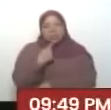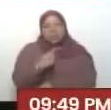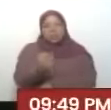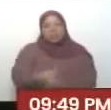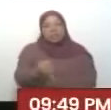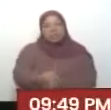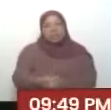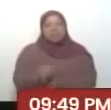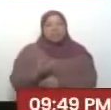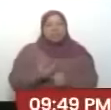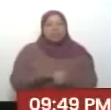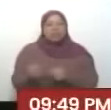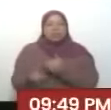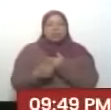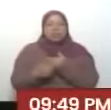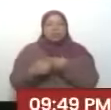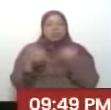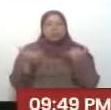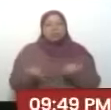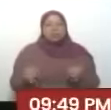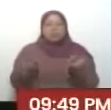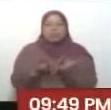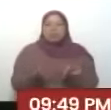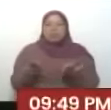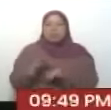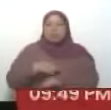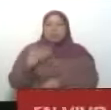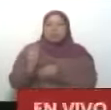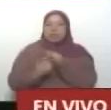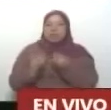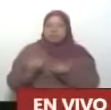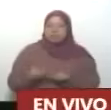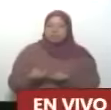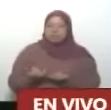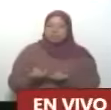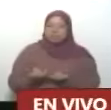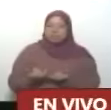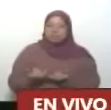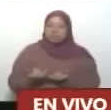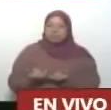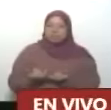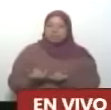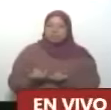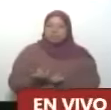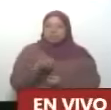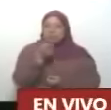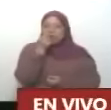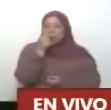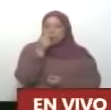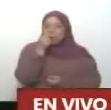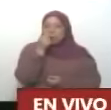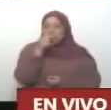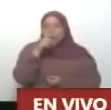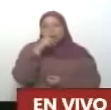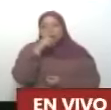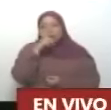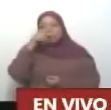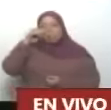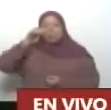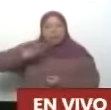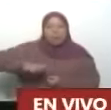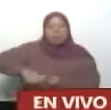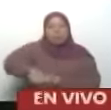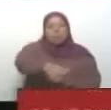verdad. Y contra la verdad, nada ni nadie podrá. Winston, no es un hombre, no es Maduro, es